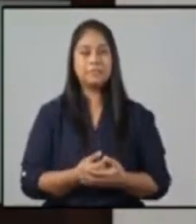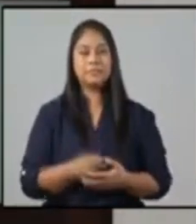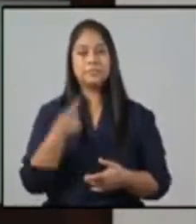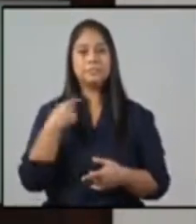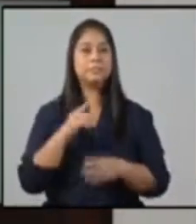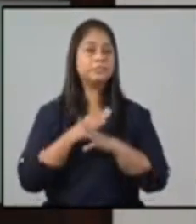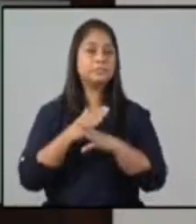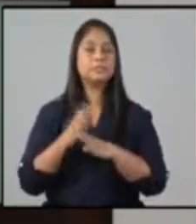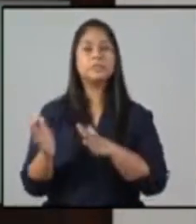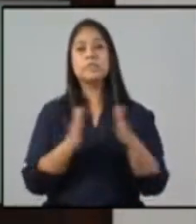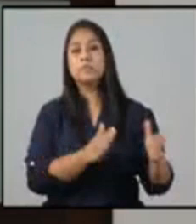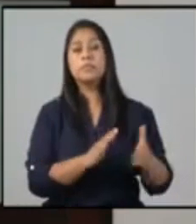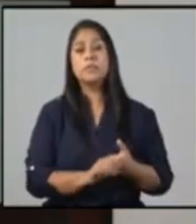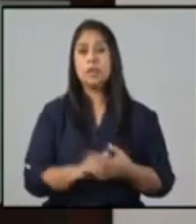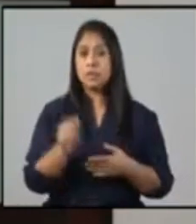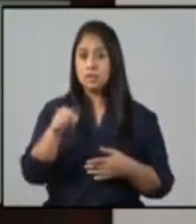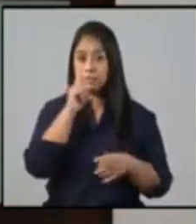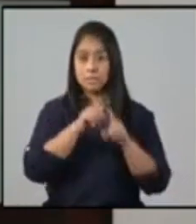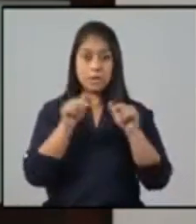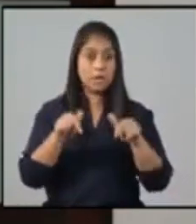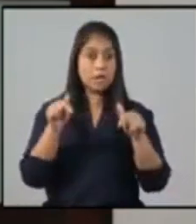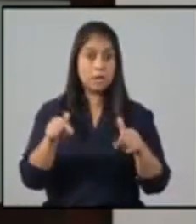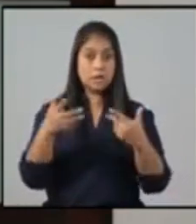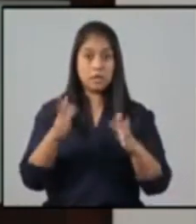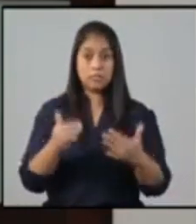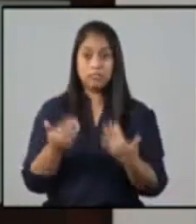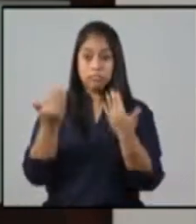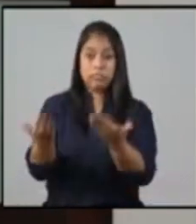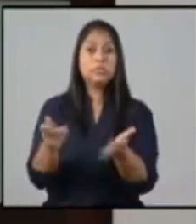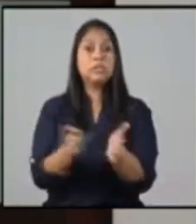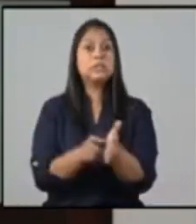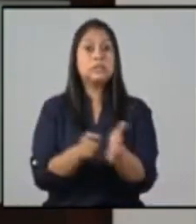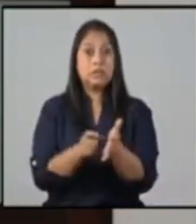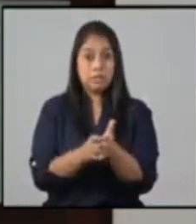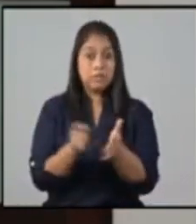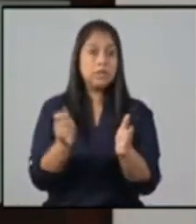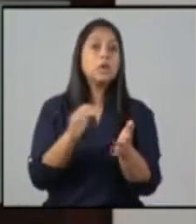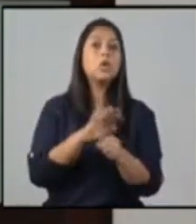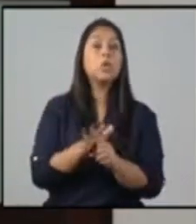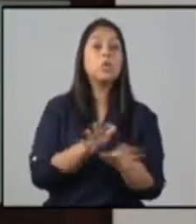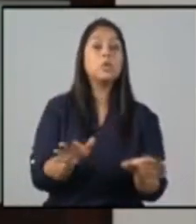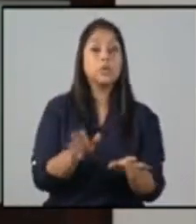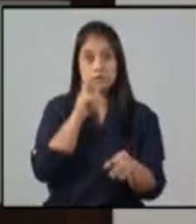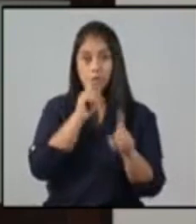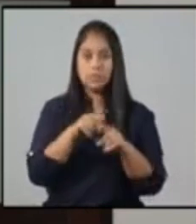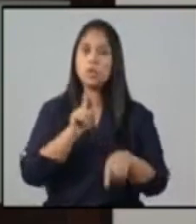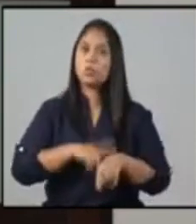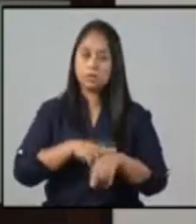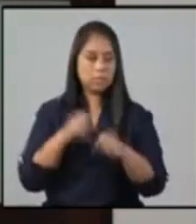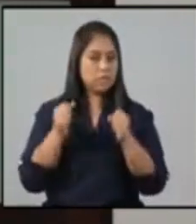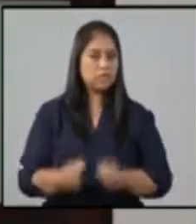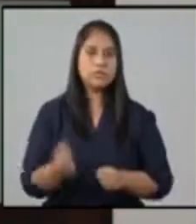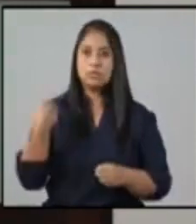seguridad. Por el otro lado, aquí mismo se entregaron las pruebas de COVID. En un momento que era difícil para